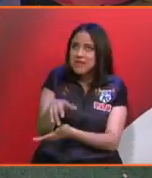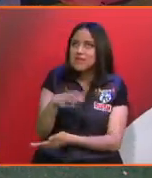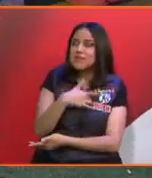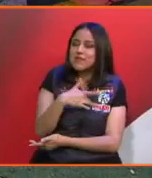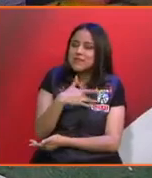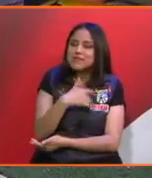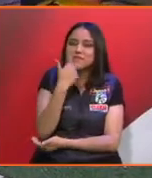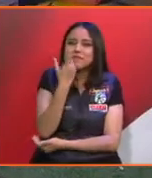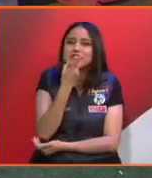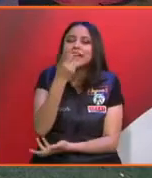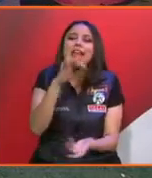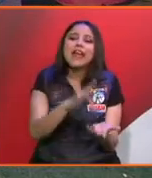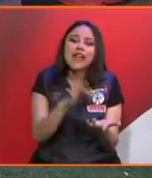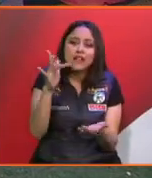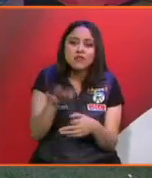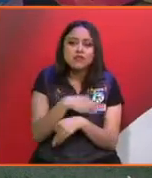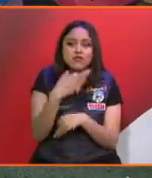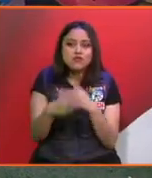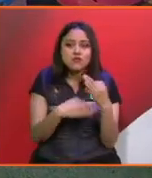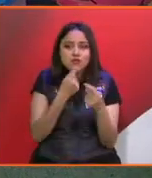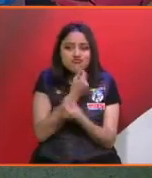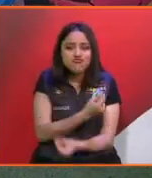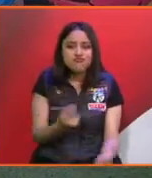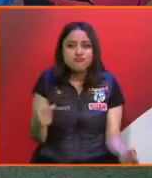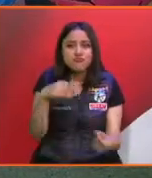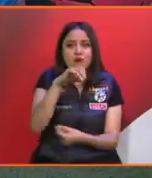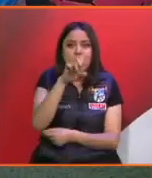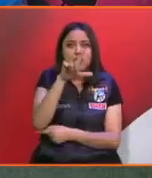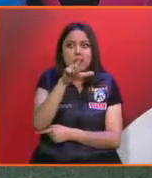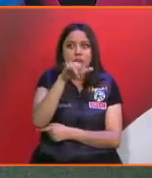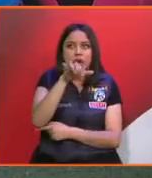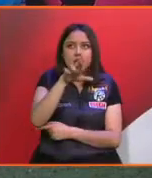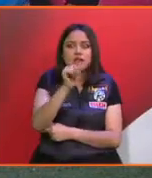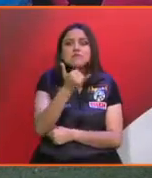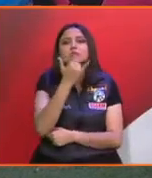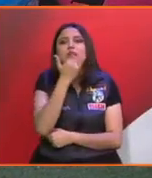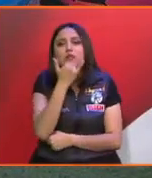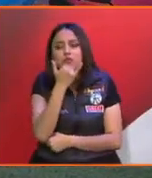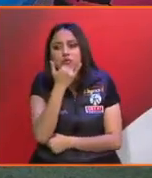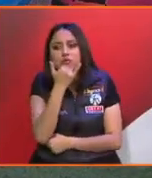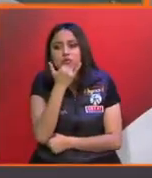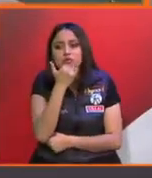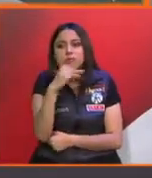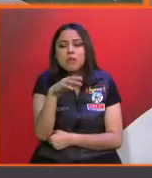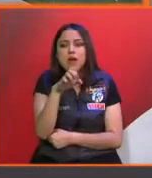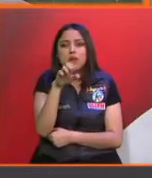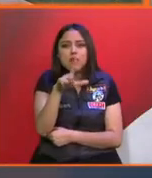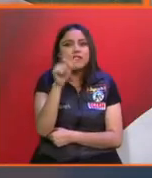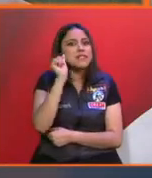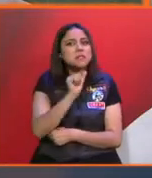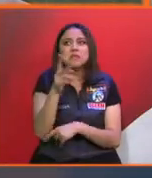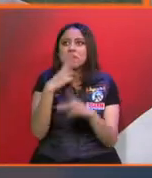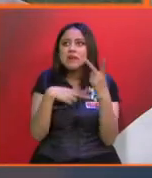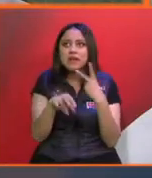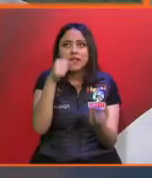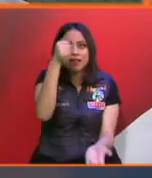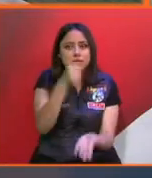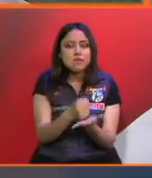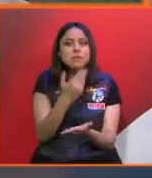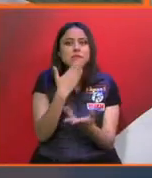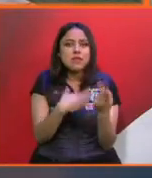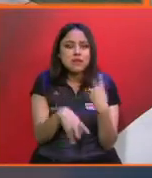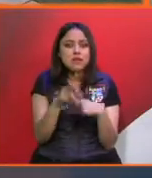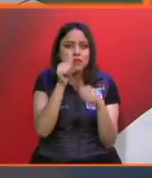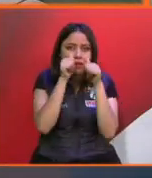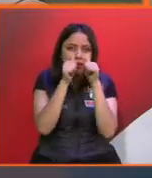a nombre de todos los niños que recibirán estos juguetes. Manuel Martínez, olvidé decir tu nombre. Manuel, tú, por cierto, de hecho, tú siempre estás aquí en A Quien Corresponda, ¿no?